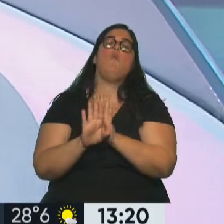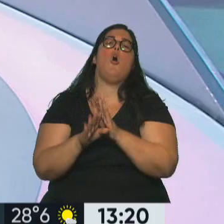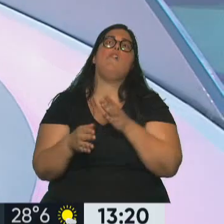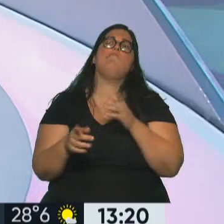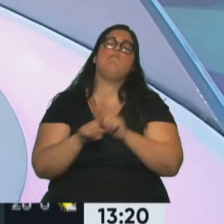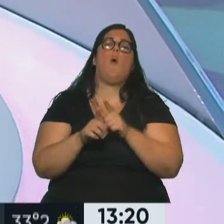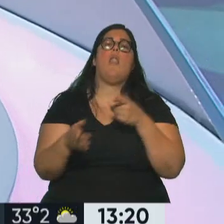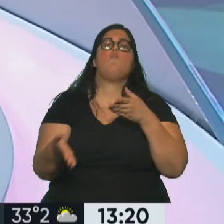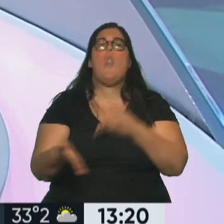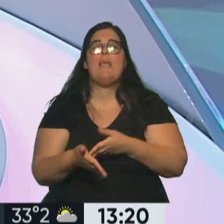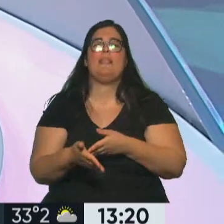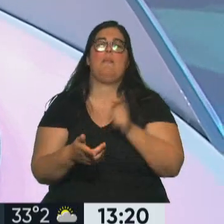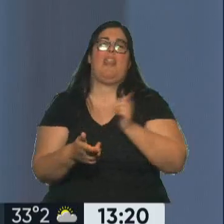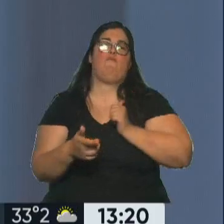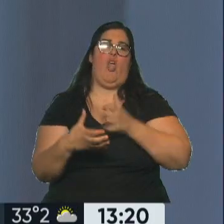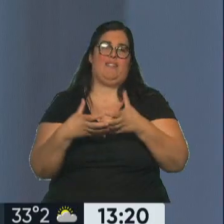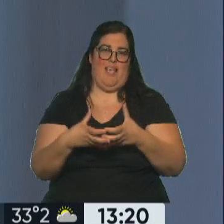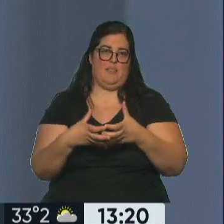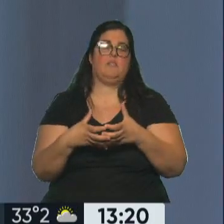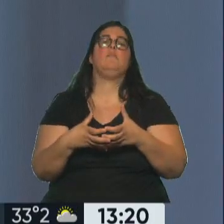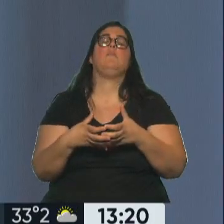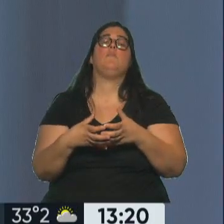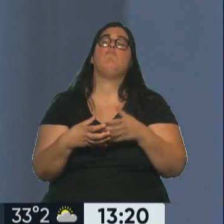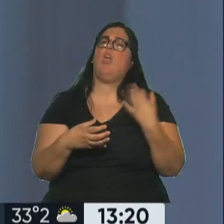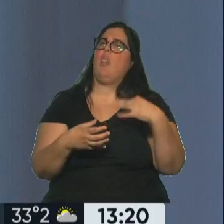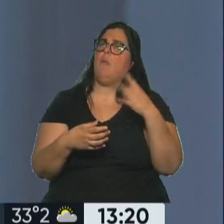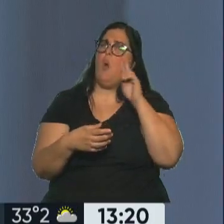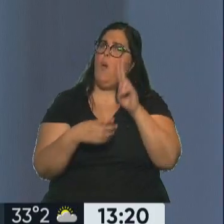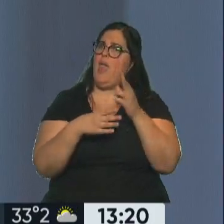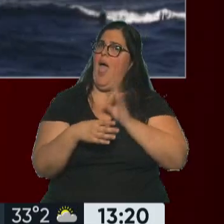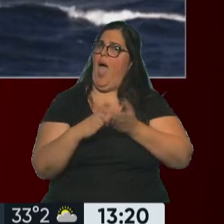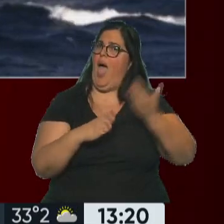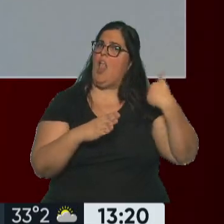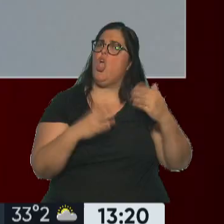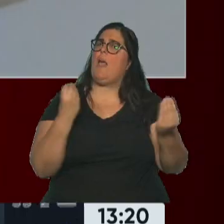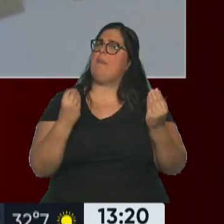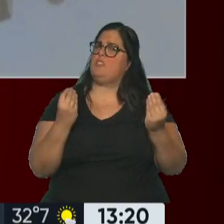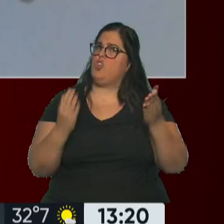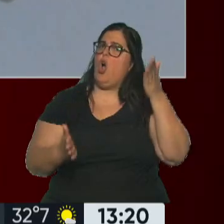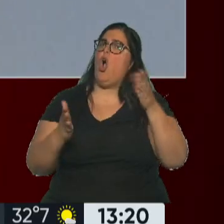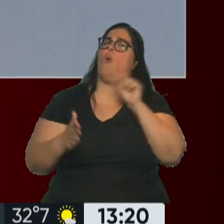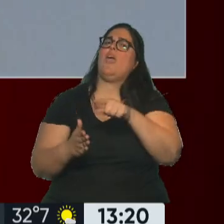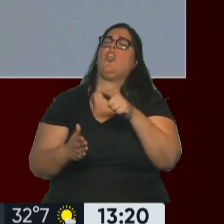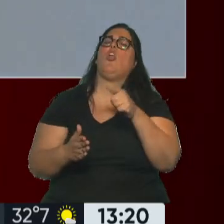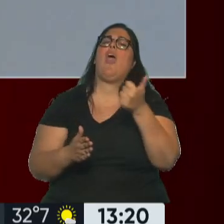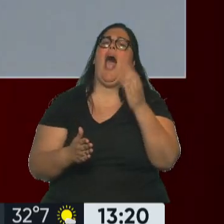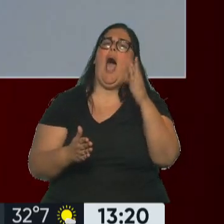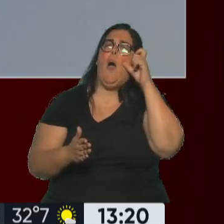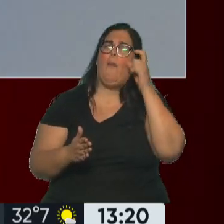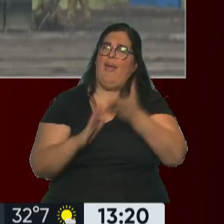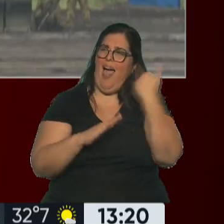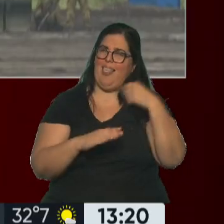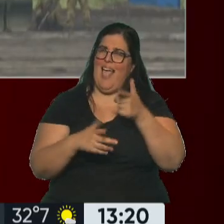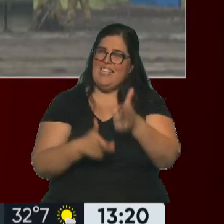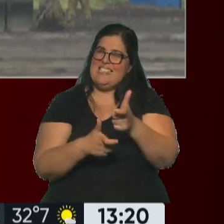fuerzas militares. Me parece que esto, bueno, hay que ver lo que pasó en los últimos años, sobre todo durante el gobierno de Shinzo Abe, el ex premier